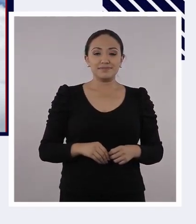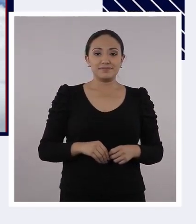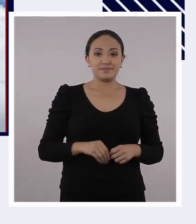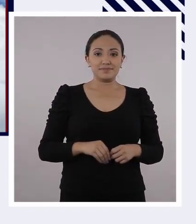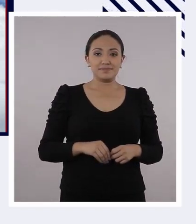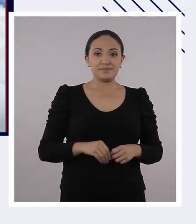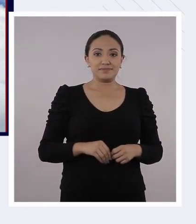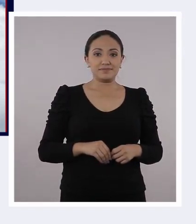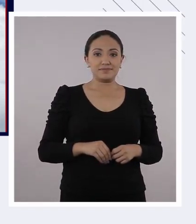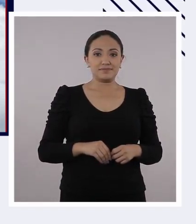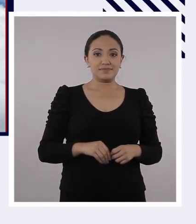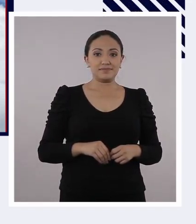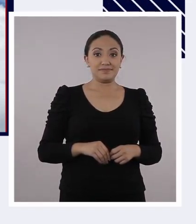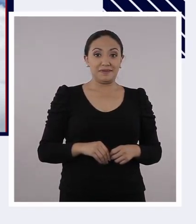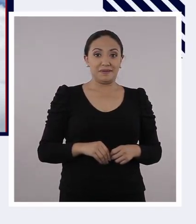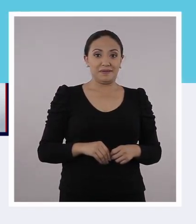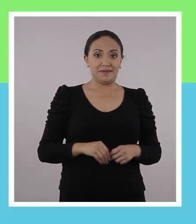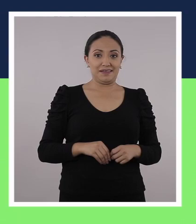pantallas.